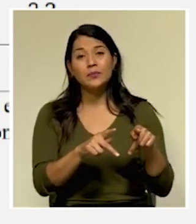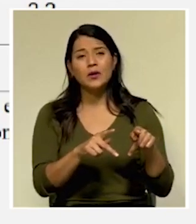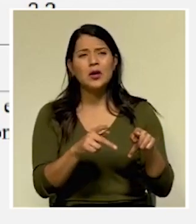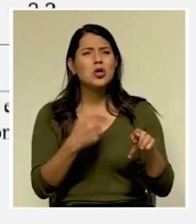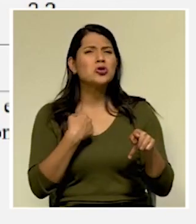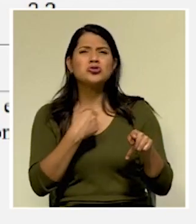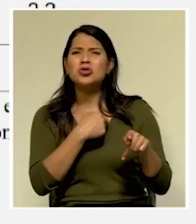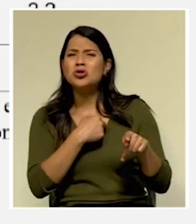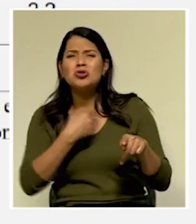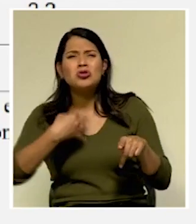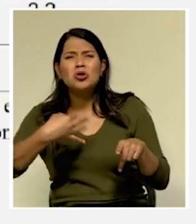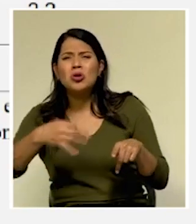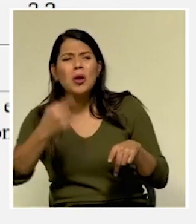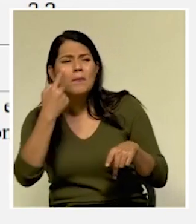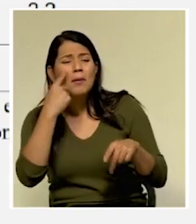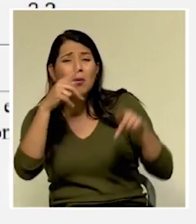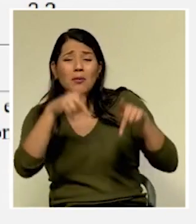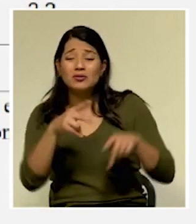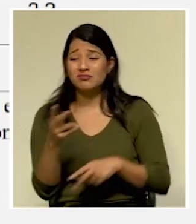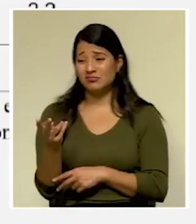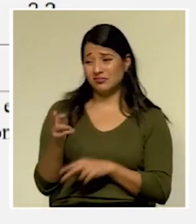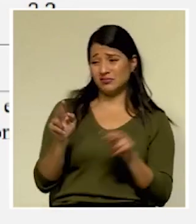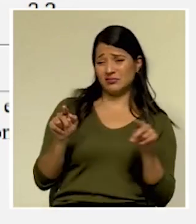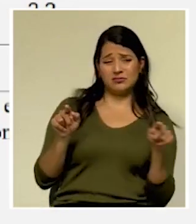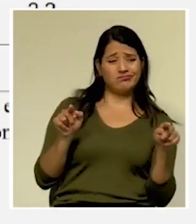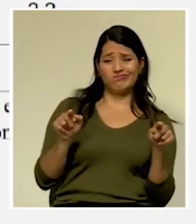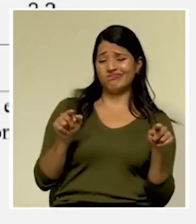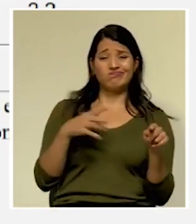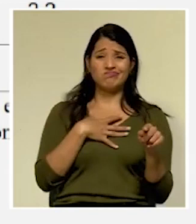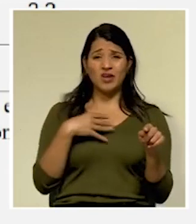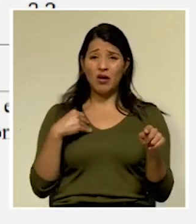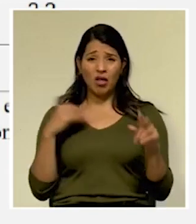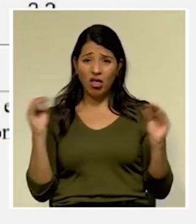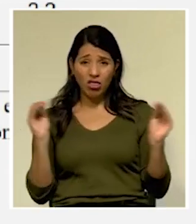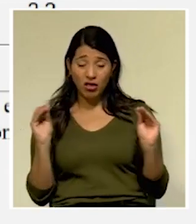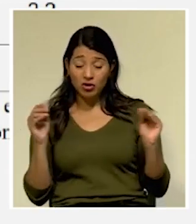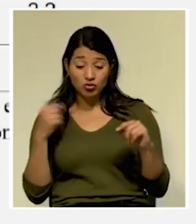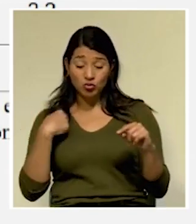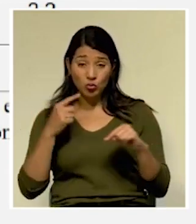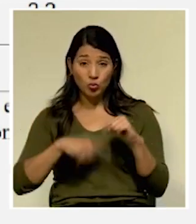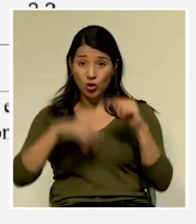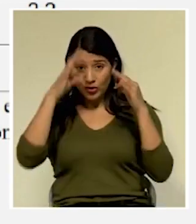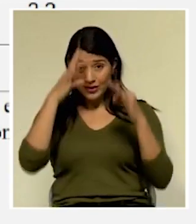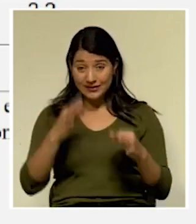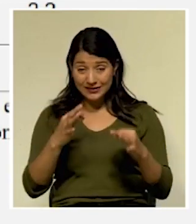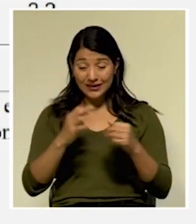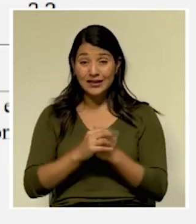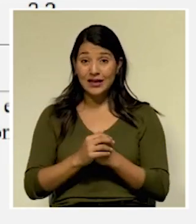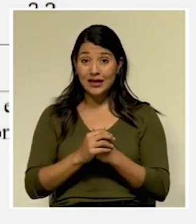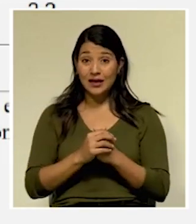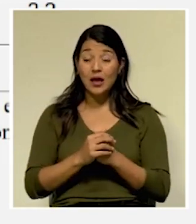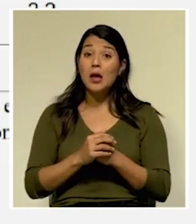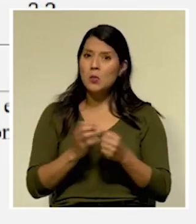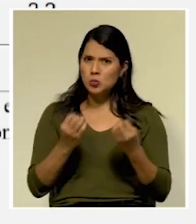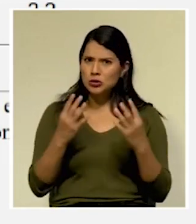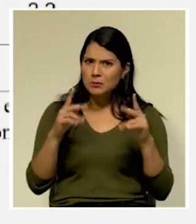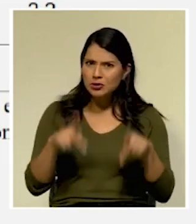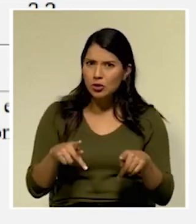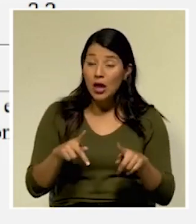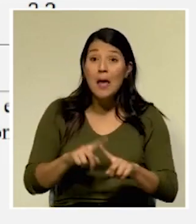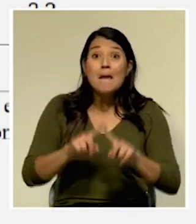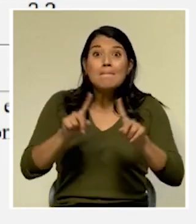muchas personas que dicen es que no me gusta ninguno de los dos y por lo tanto no me puedo decidir. pero tampoco además estoy muy